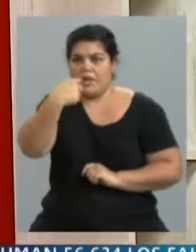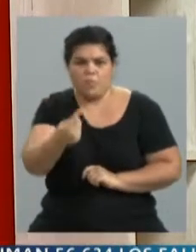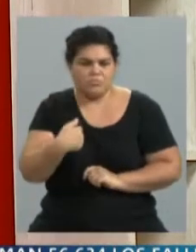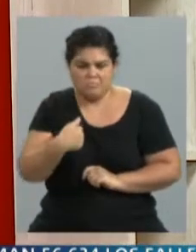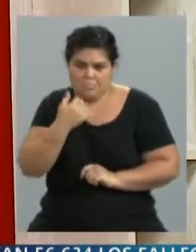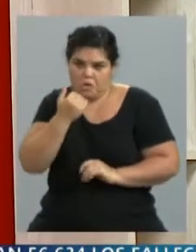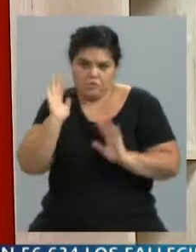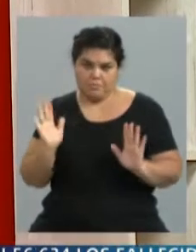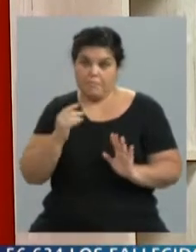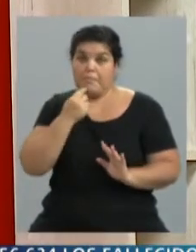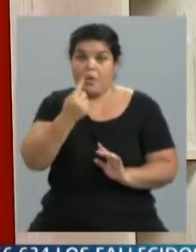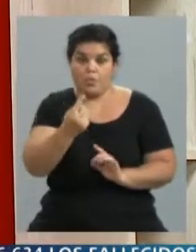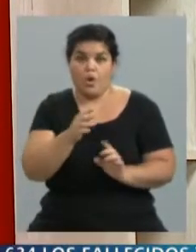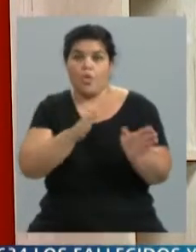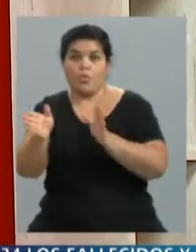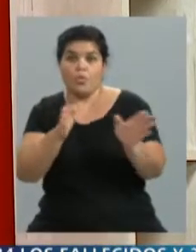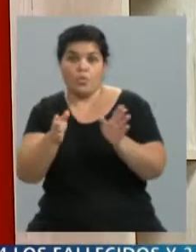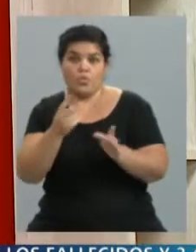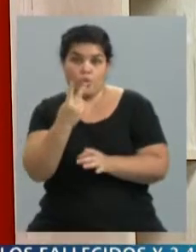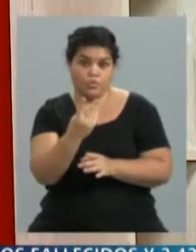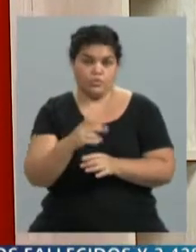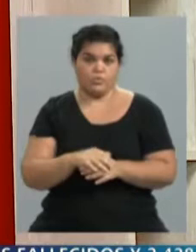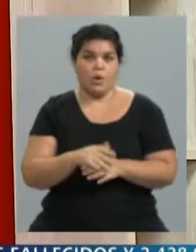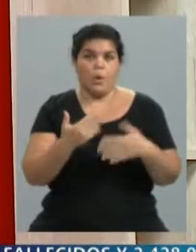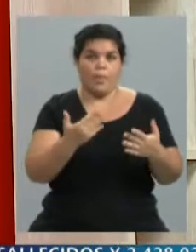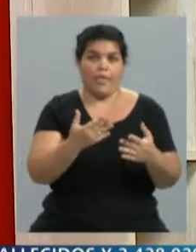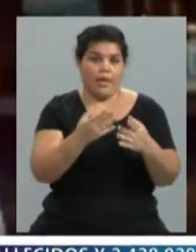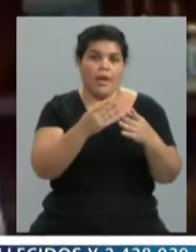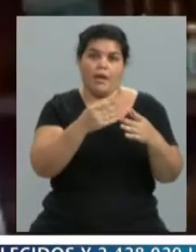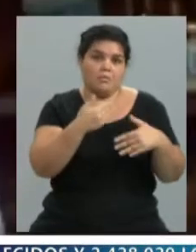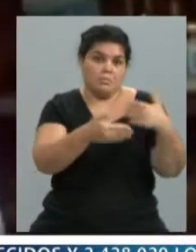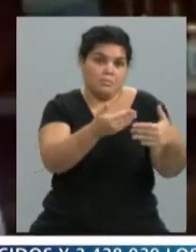quedan dos posibilidades. Una es la extinción y otra es la adaptación. ¿Puede ser así?